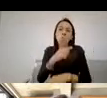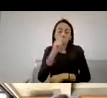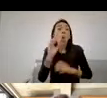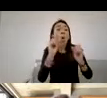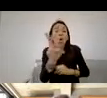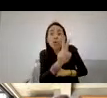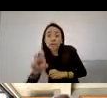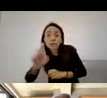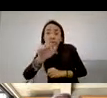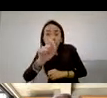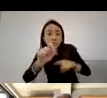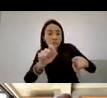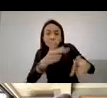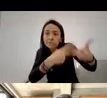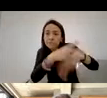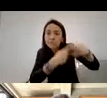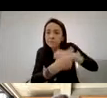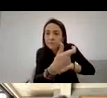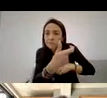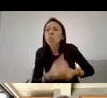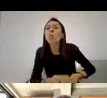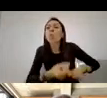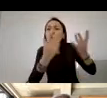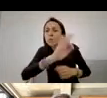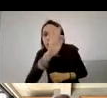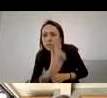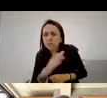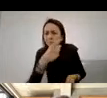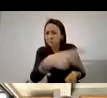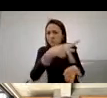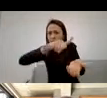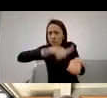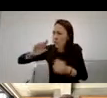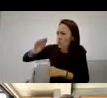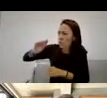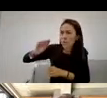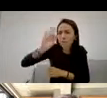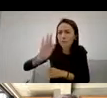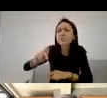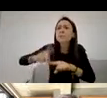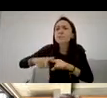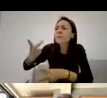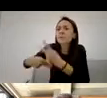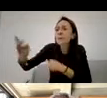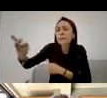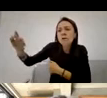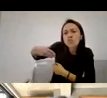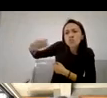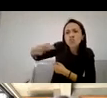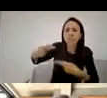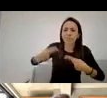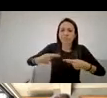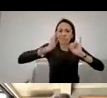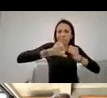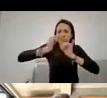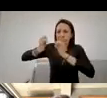del 90% de sus ingresos de personas físicas. Pasamos, por favor. Un segundo dato